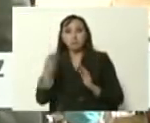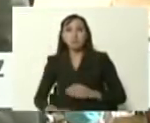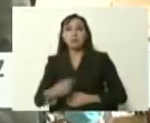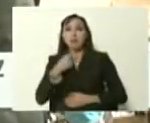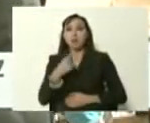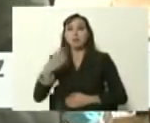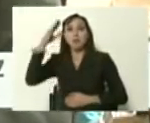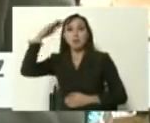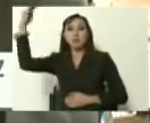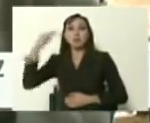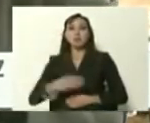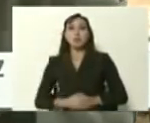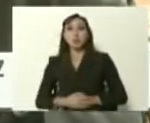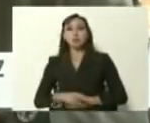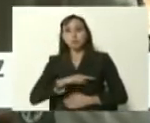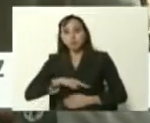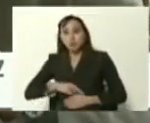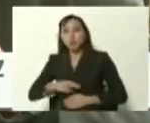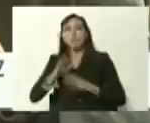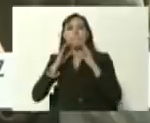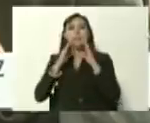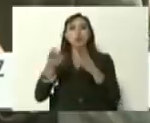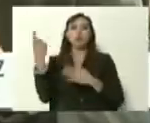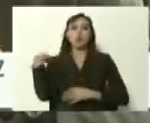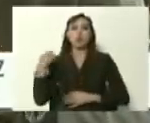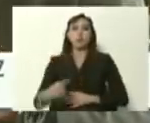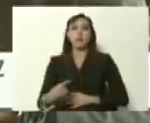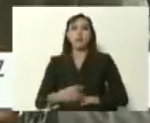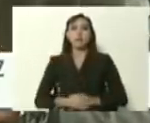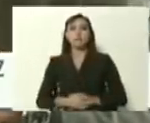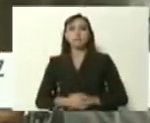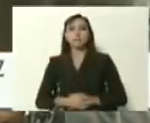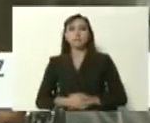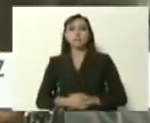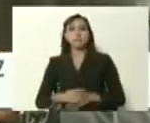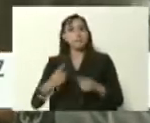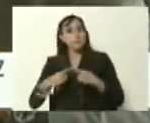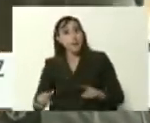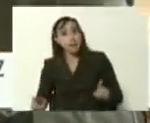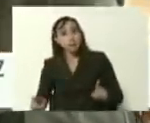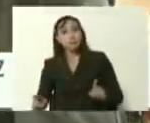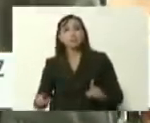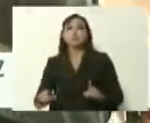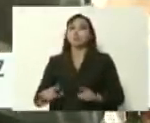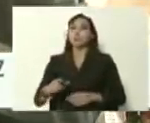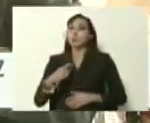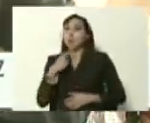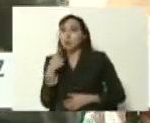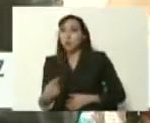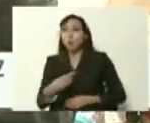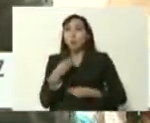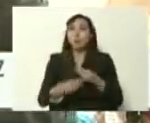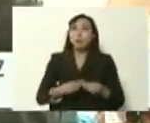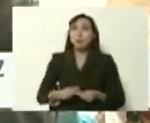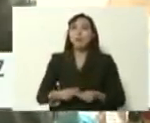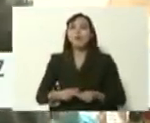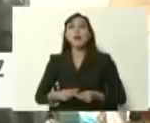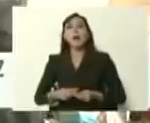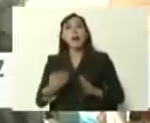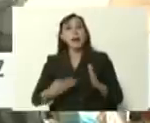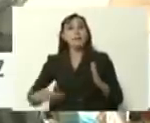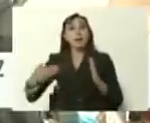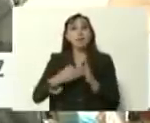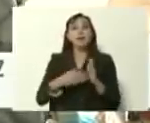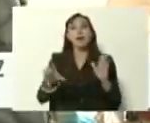Dios y contaremos con su bendición. Lo contrario sería entrar en una franca violación a la